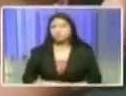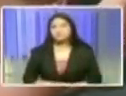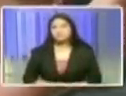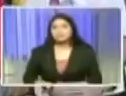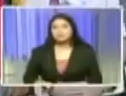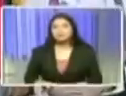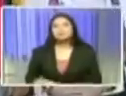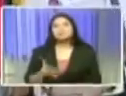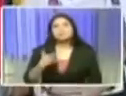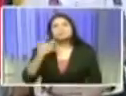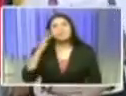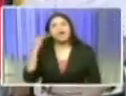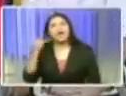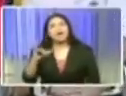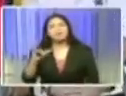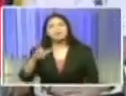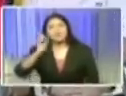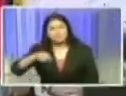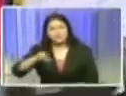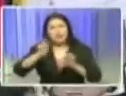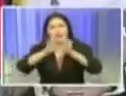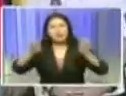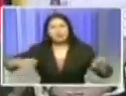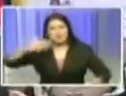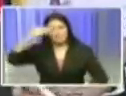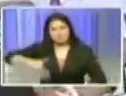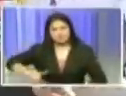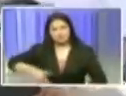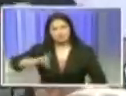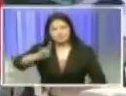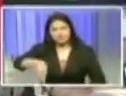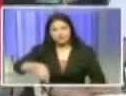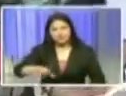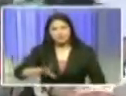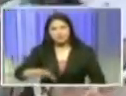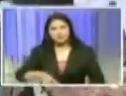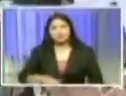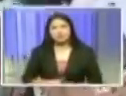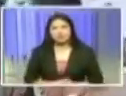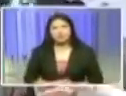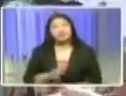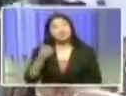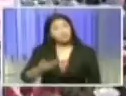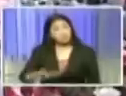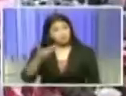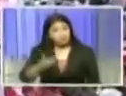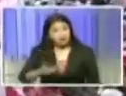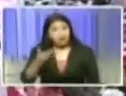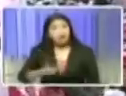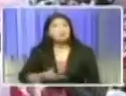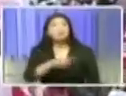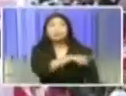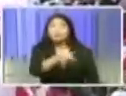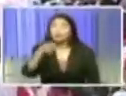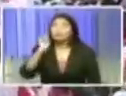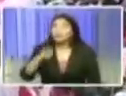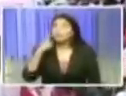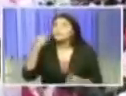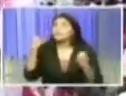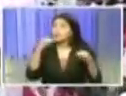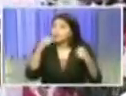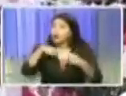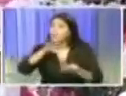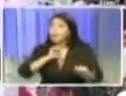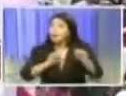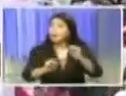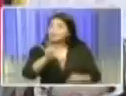Creo que también hay educación premilitar, ¿no? Importante. Todo el mundo tiene que estar preparado para la